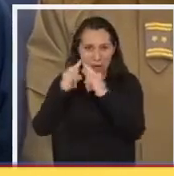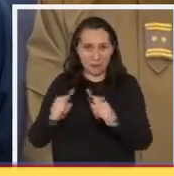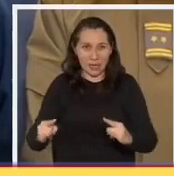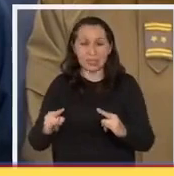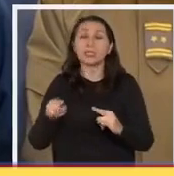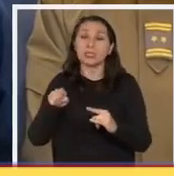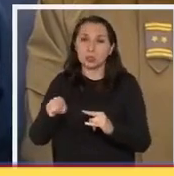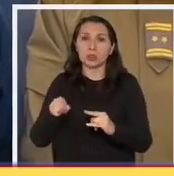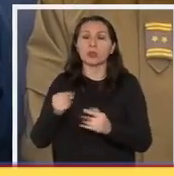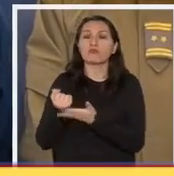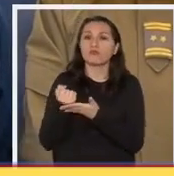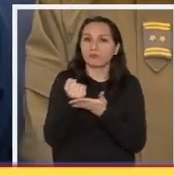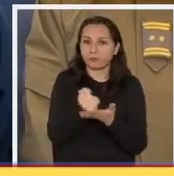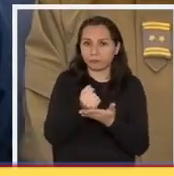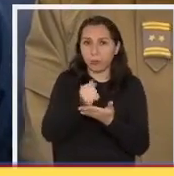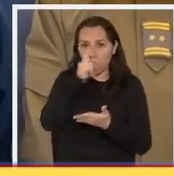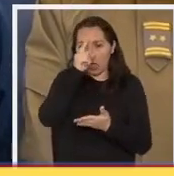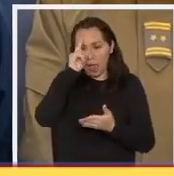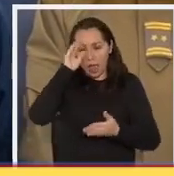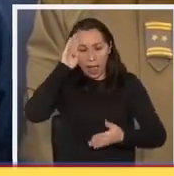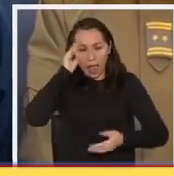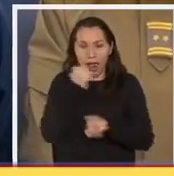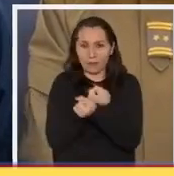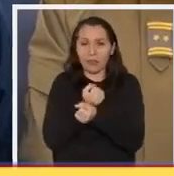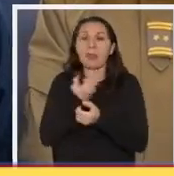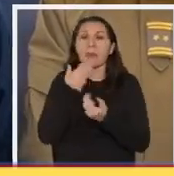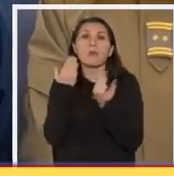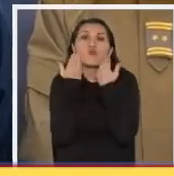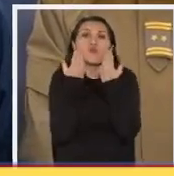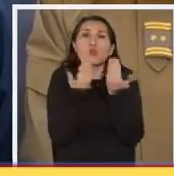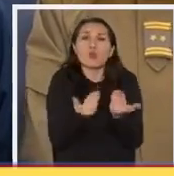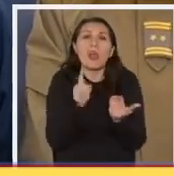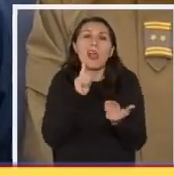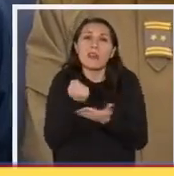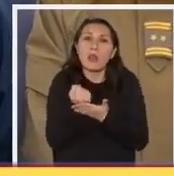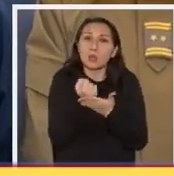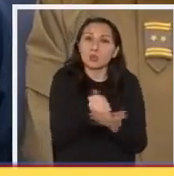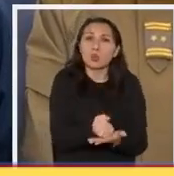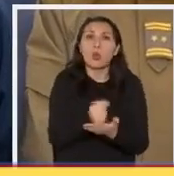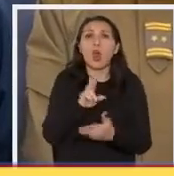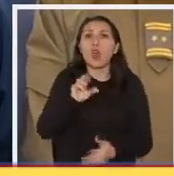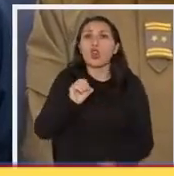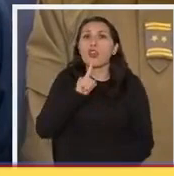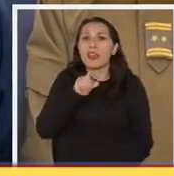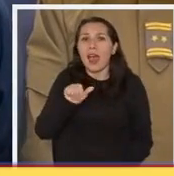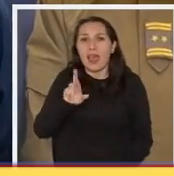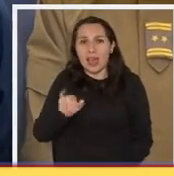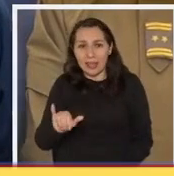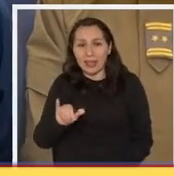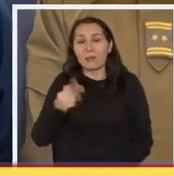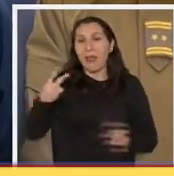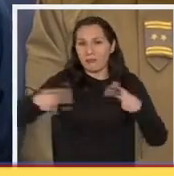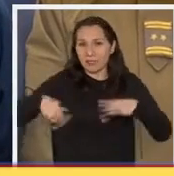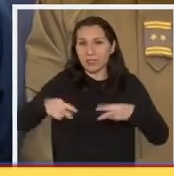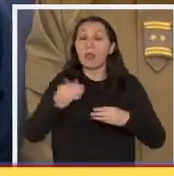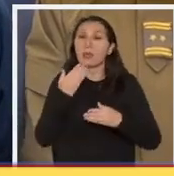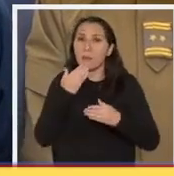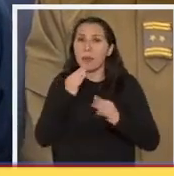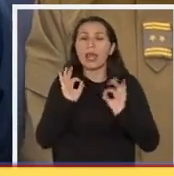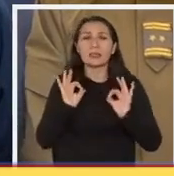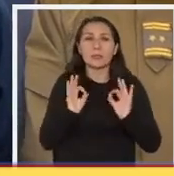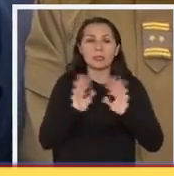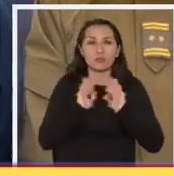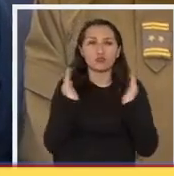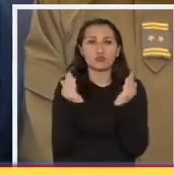por carabineros y que fue facilitado por Rotary de Viña del Mar. Y en segundo lugar, vamos a instalar un módulo de emergencia para contribuir